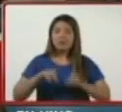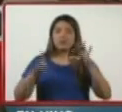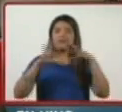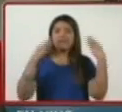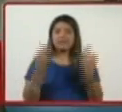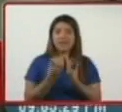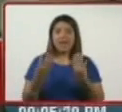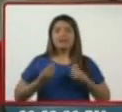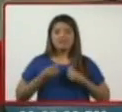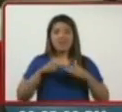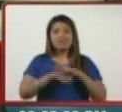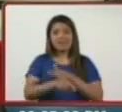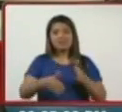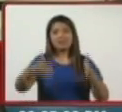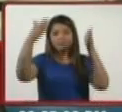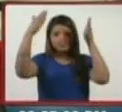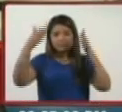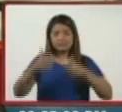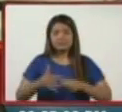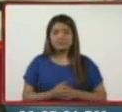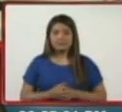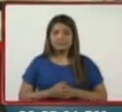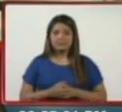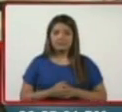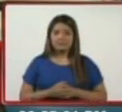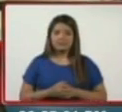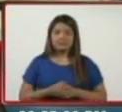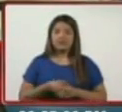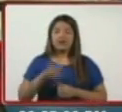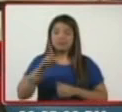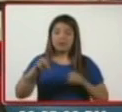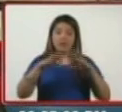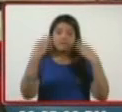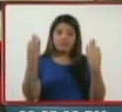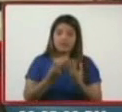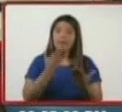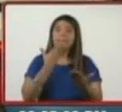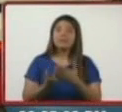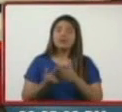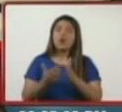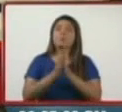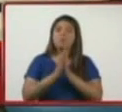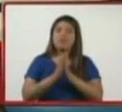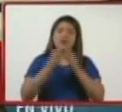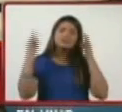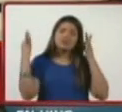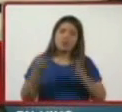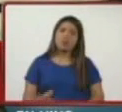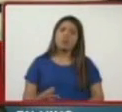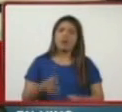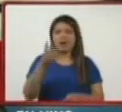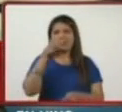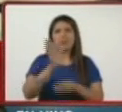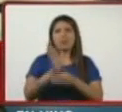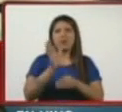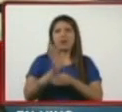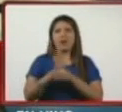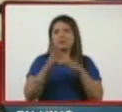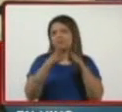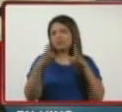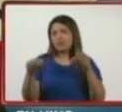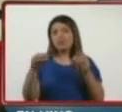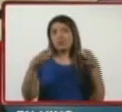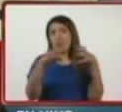condición de refugio. Además, pues estas familias están pidiendo pues que sean seguras, resguardadas de estos grupos